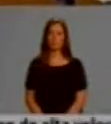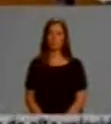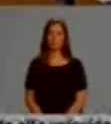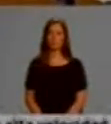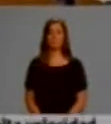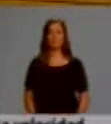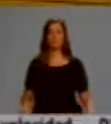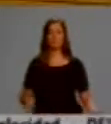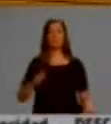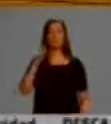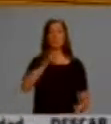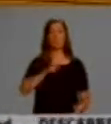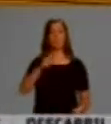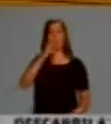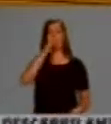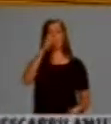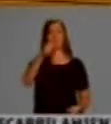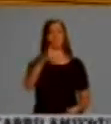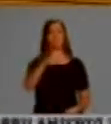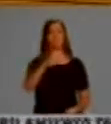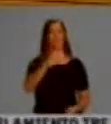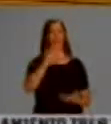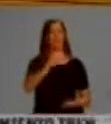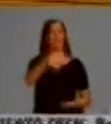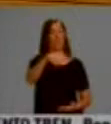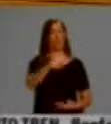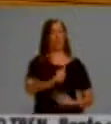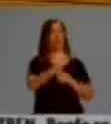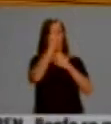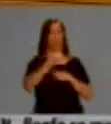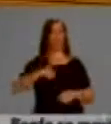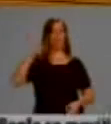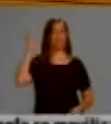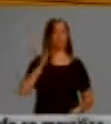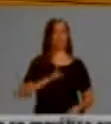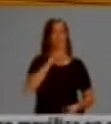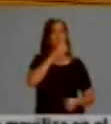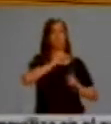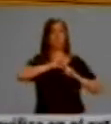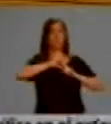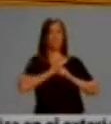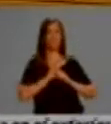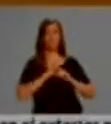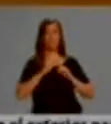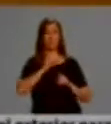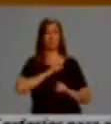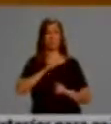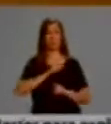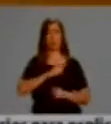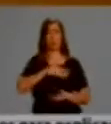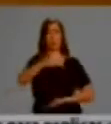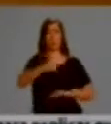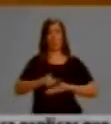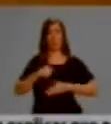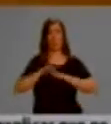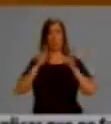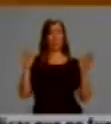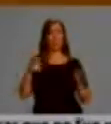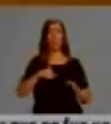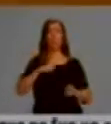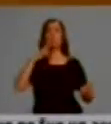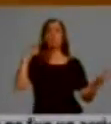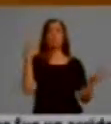A los que presumen de haberme traído aquí ante la presión que representaba una moción de censura, les